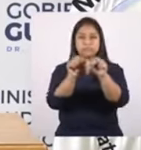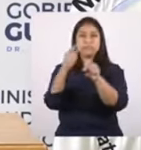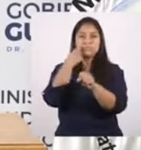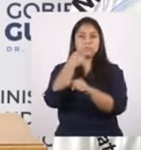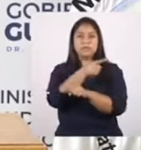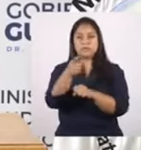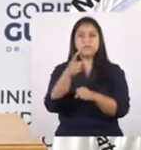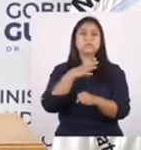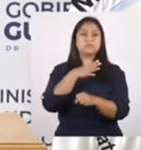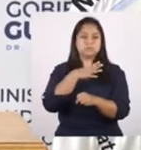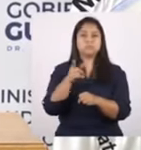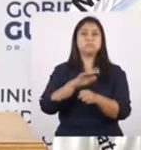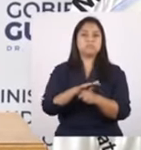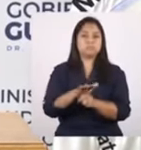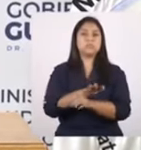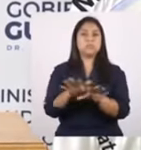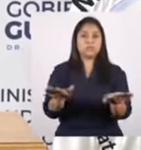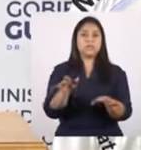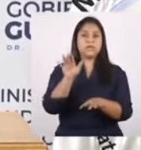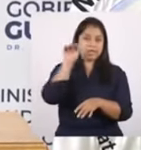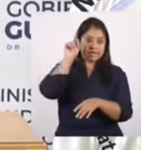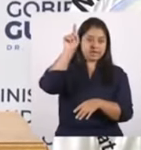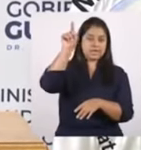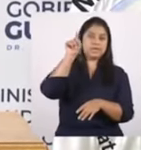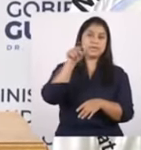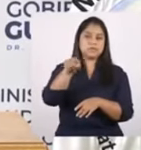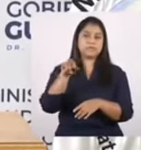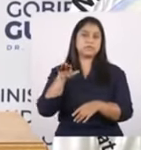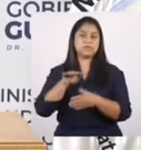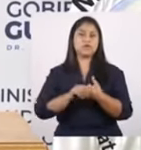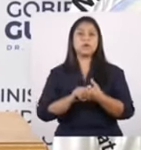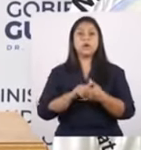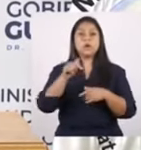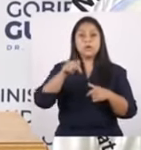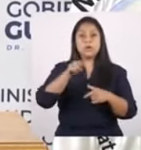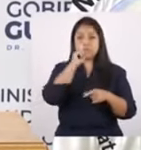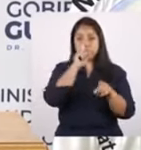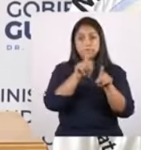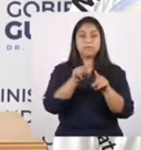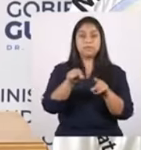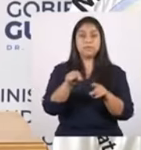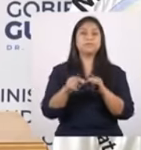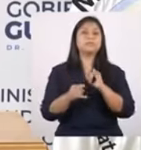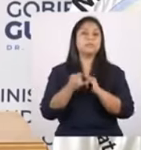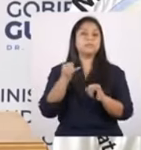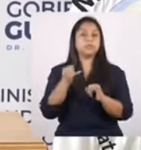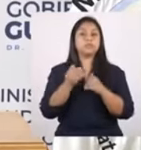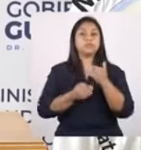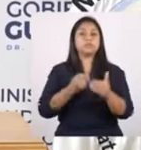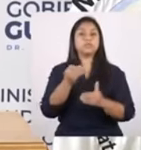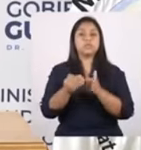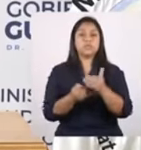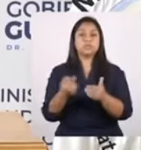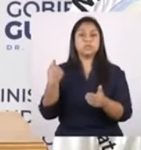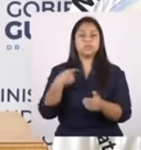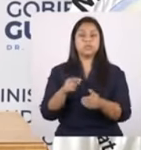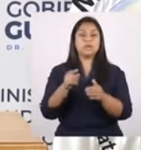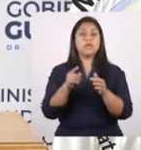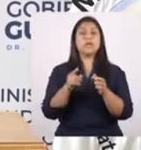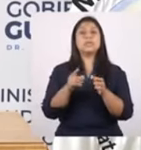brotes de coronavirus en esa zona. El día de hoy también se terminaron los trámites para el personal de